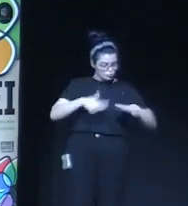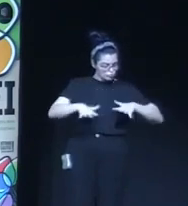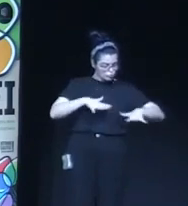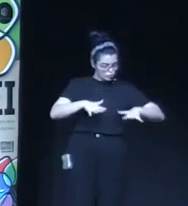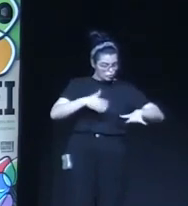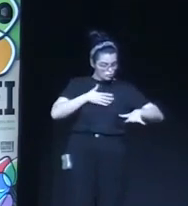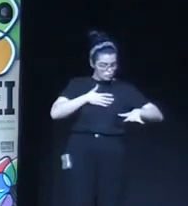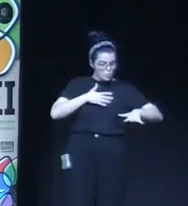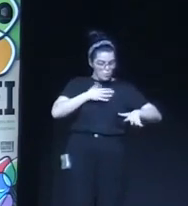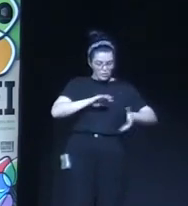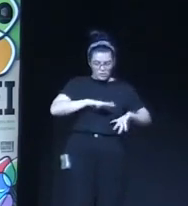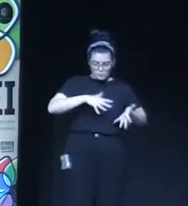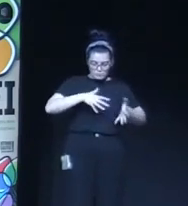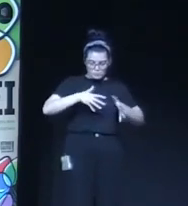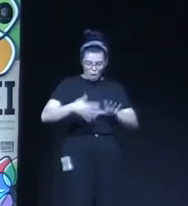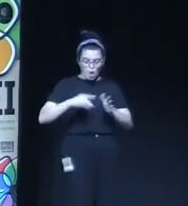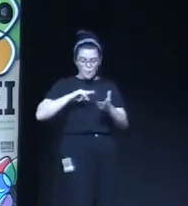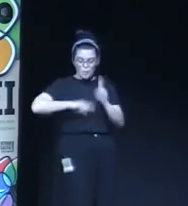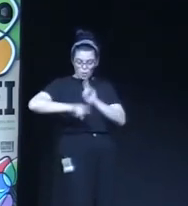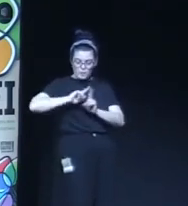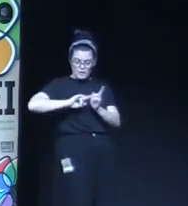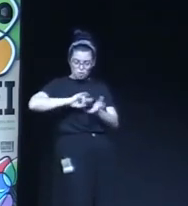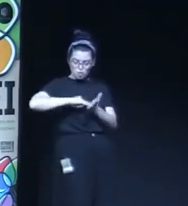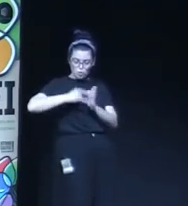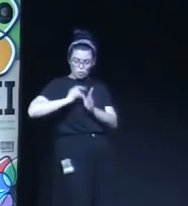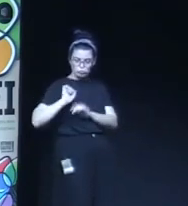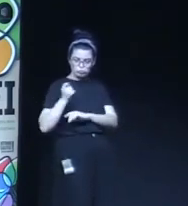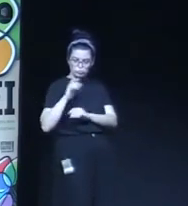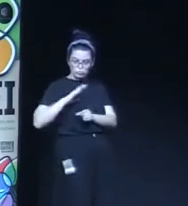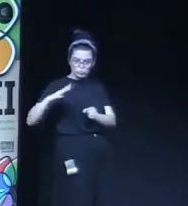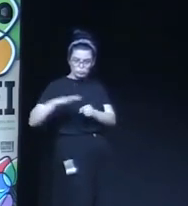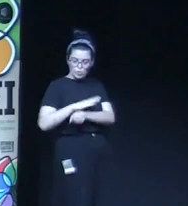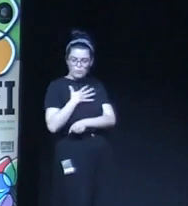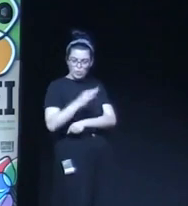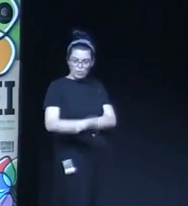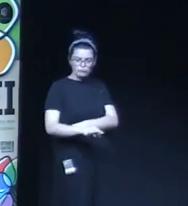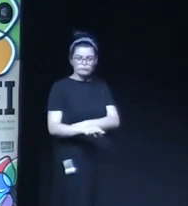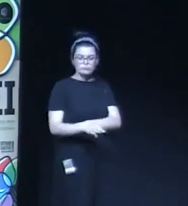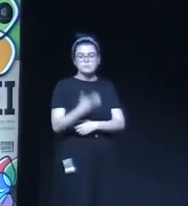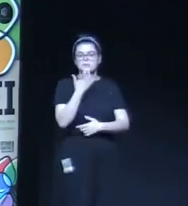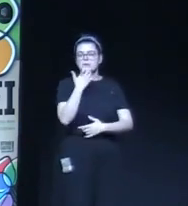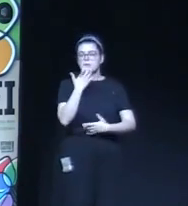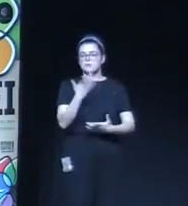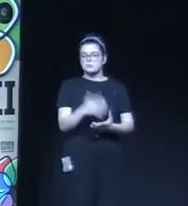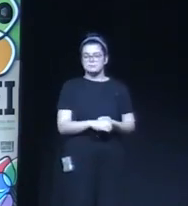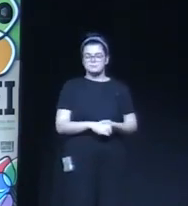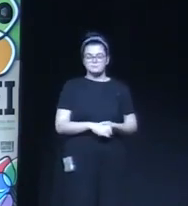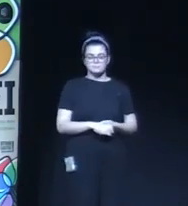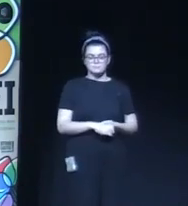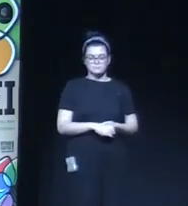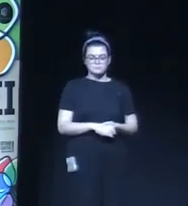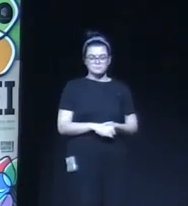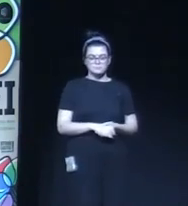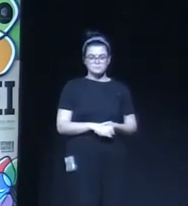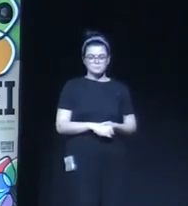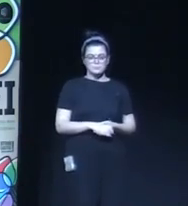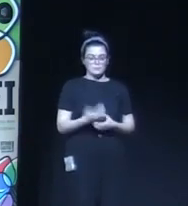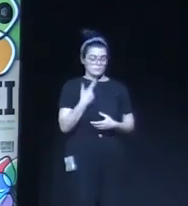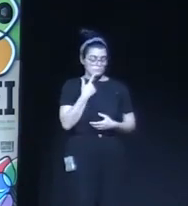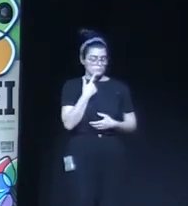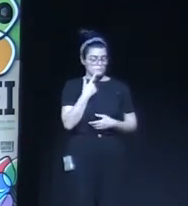a solucionar ese tipo de problemas. Y dos acciones muy concretas pueden ser, pues en este caso, como en el corto,